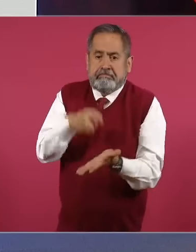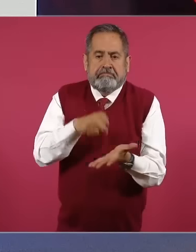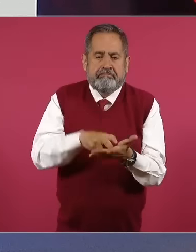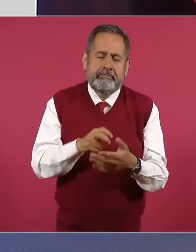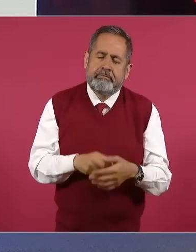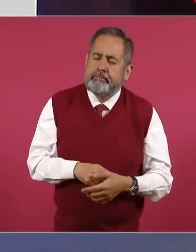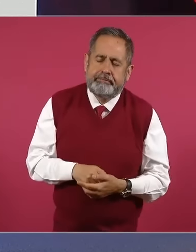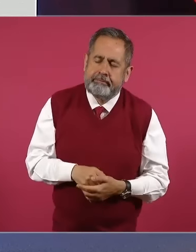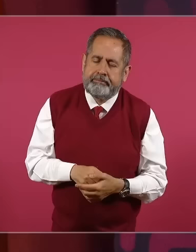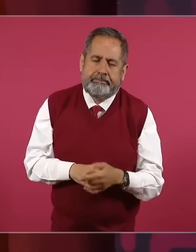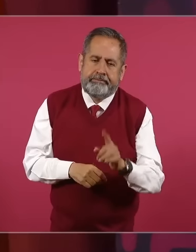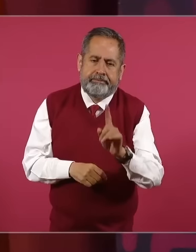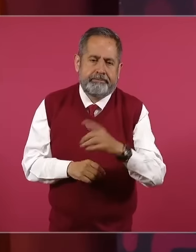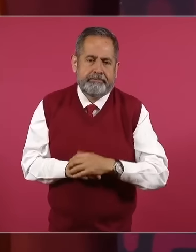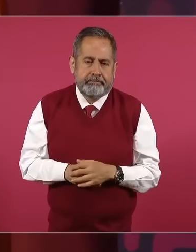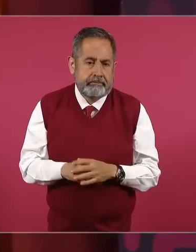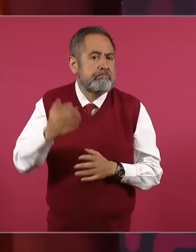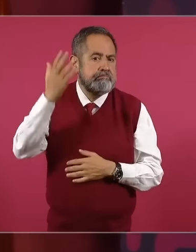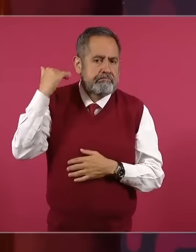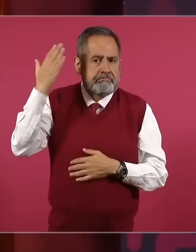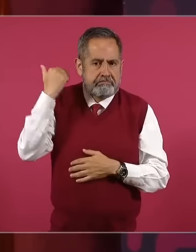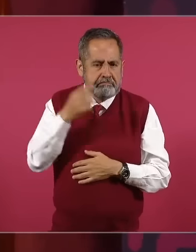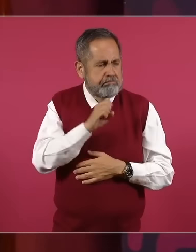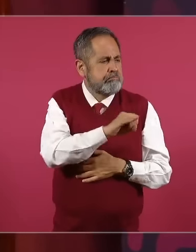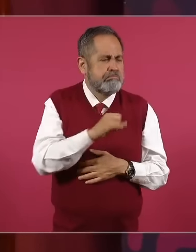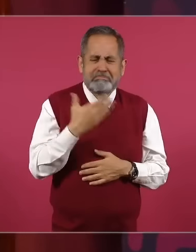no cambiaron la fórmula?